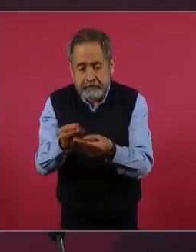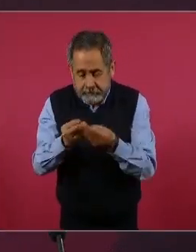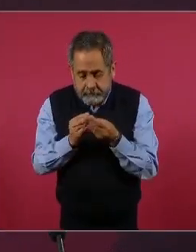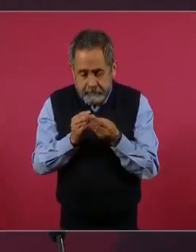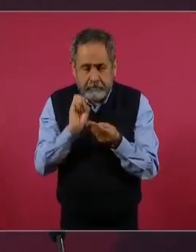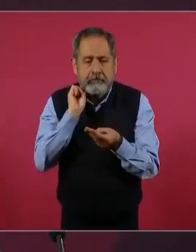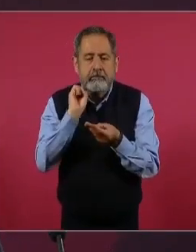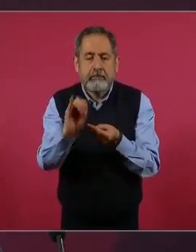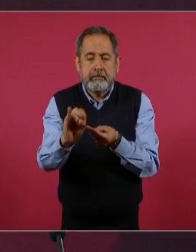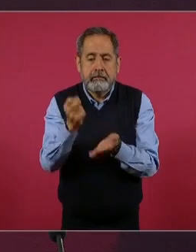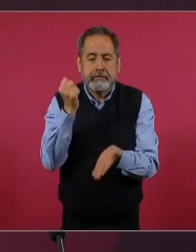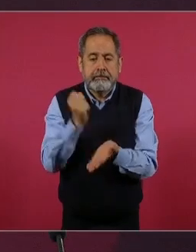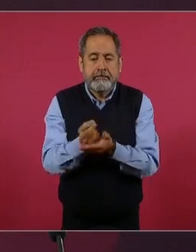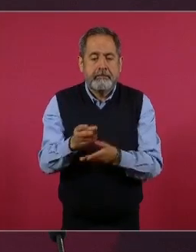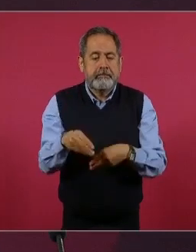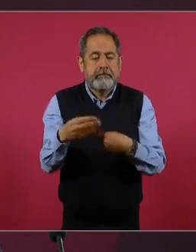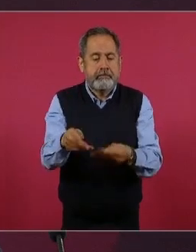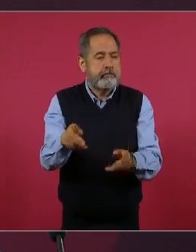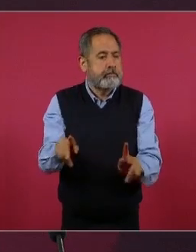facilitaban